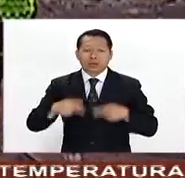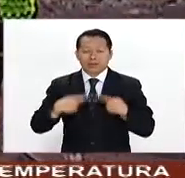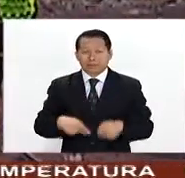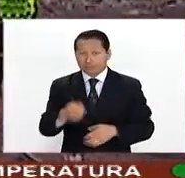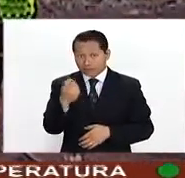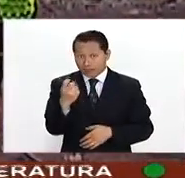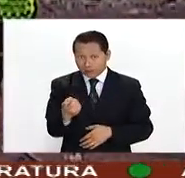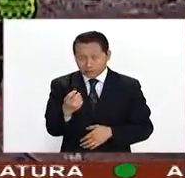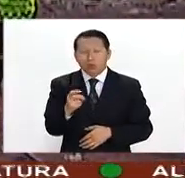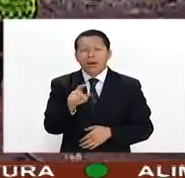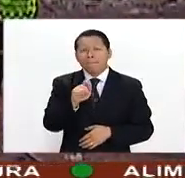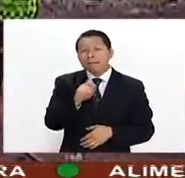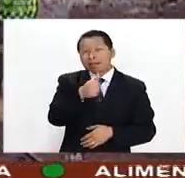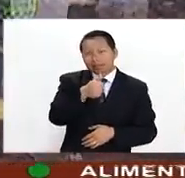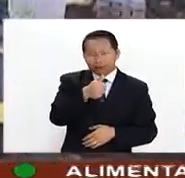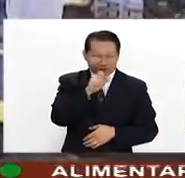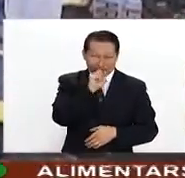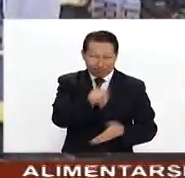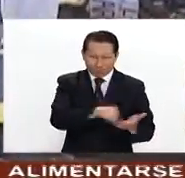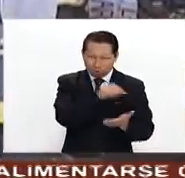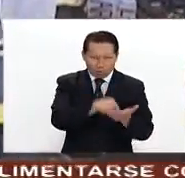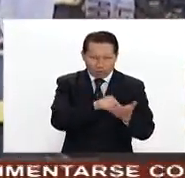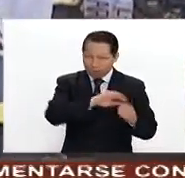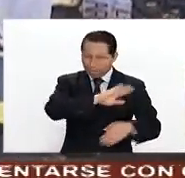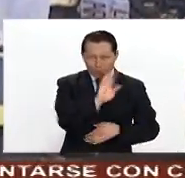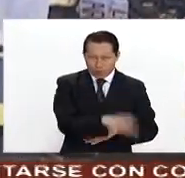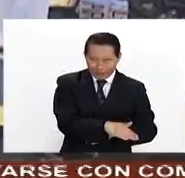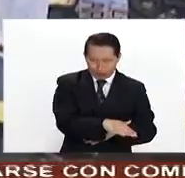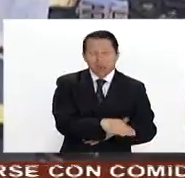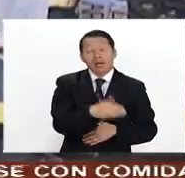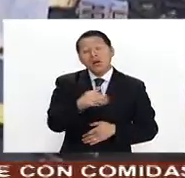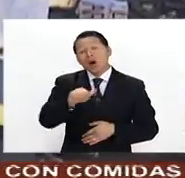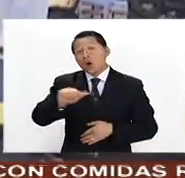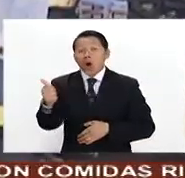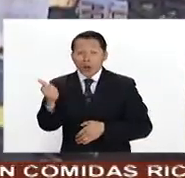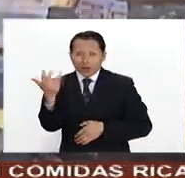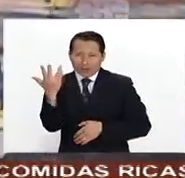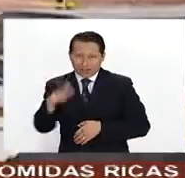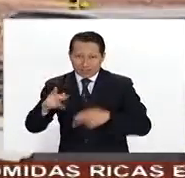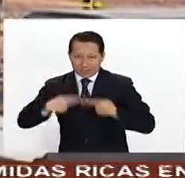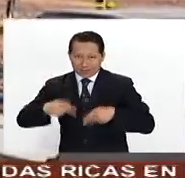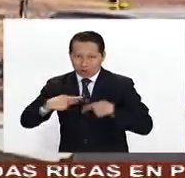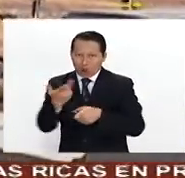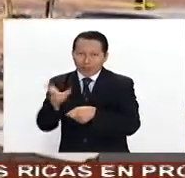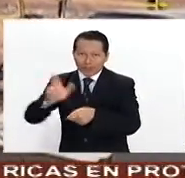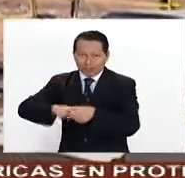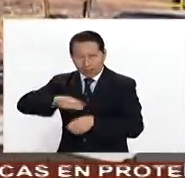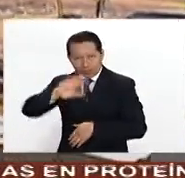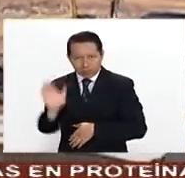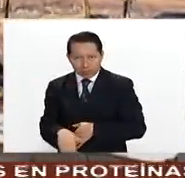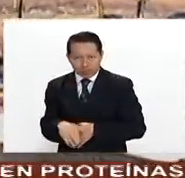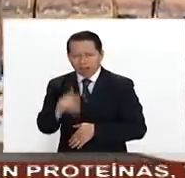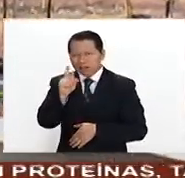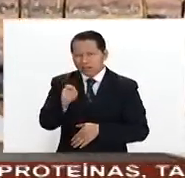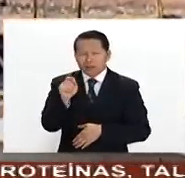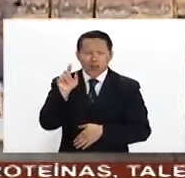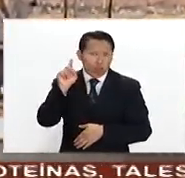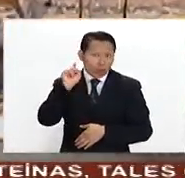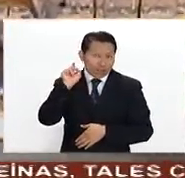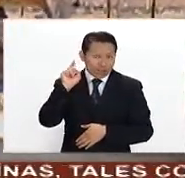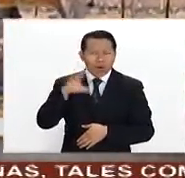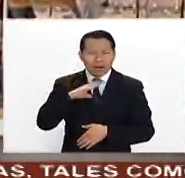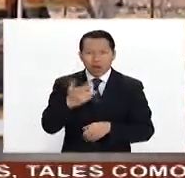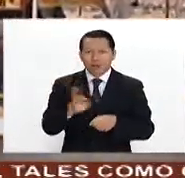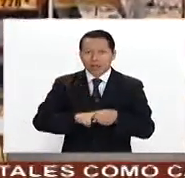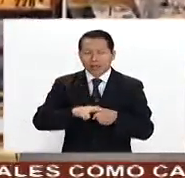ellas, 26 murieron en el lugar de los hechos y 10 más en hospitales. El deceso más reciente se registró este domingo en el